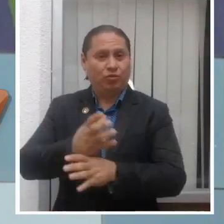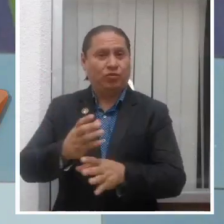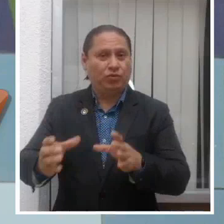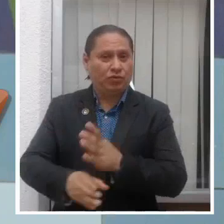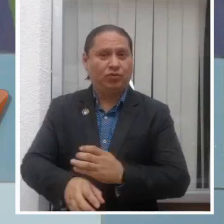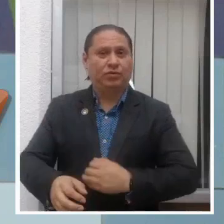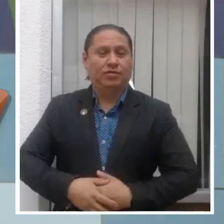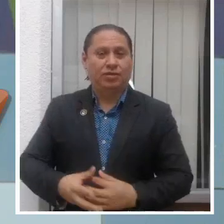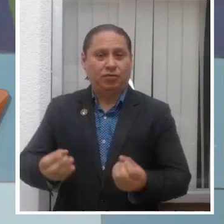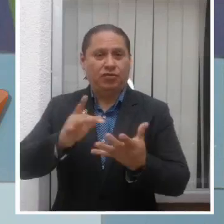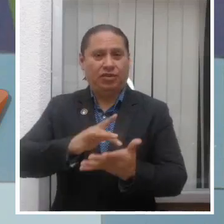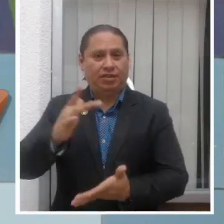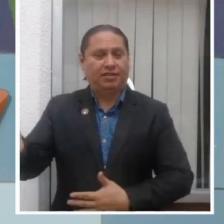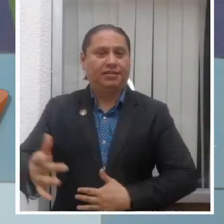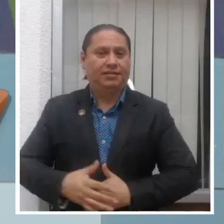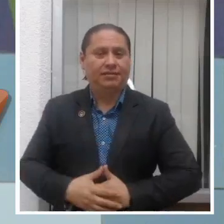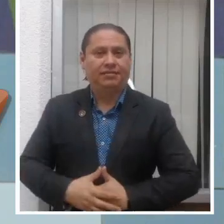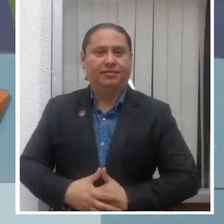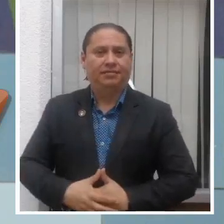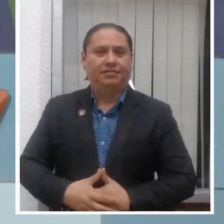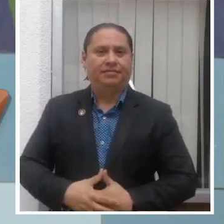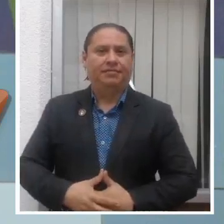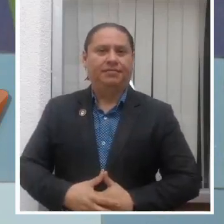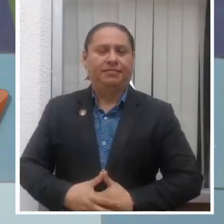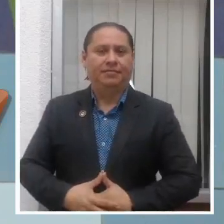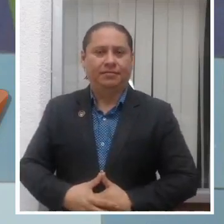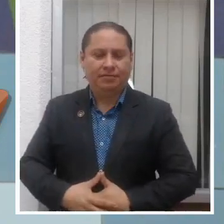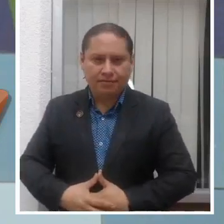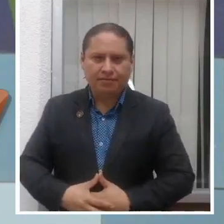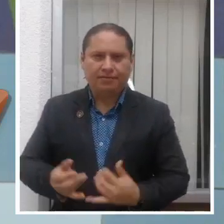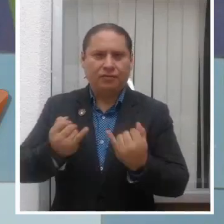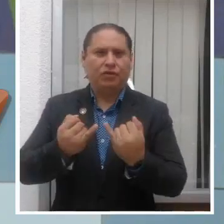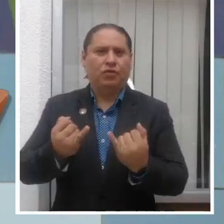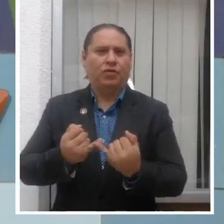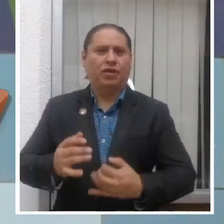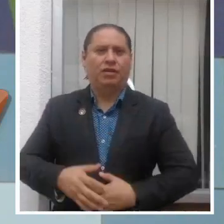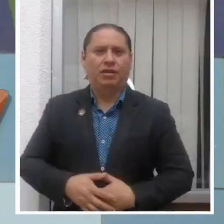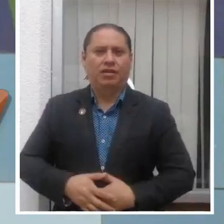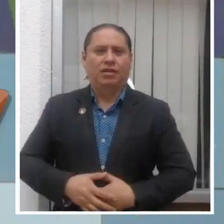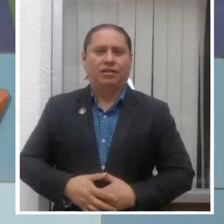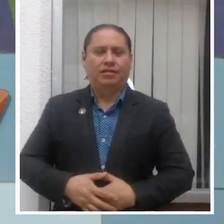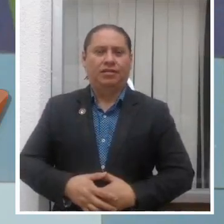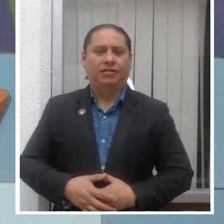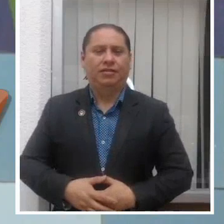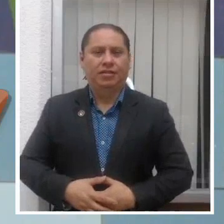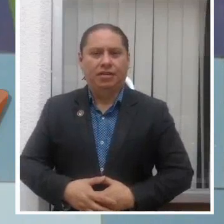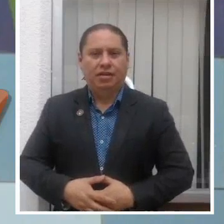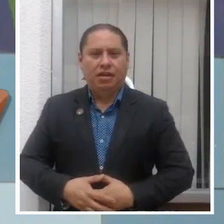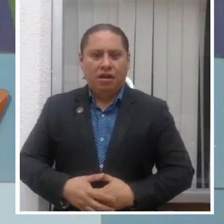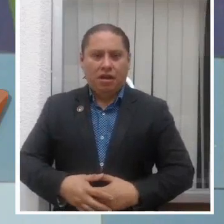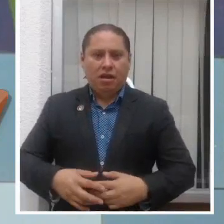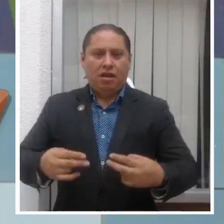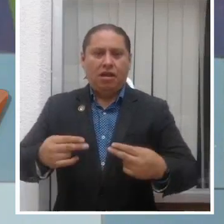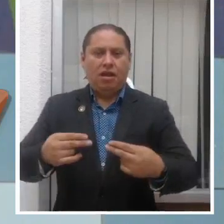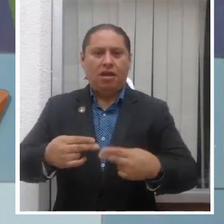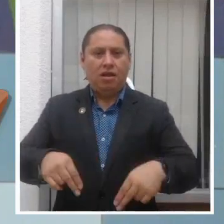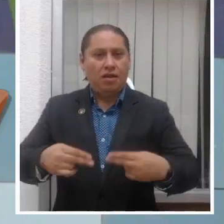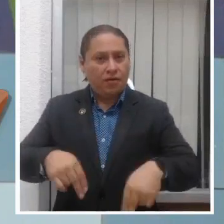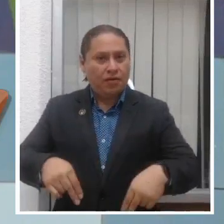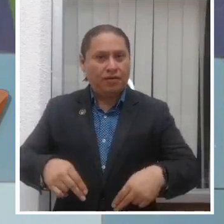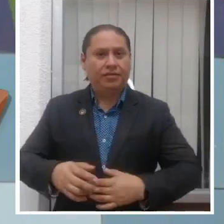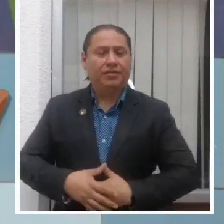Gracias, muchas gracias. También quiero agradecer a mi nuera que está aquí presente